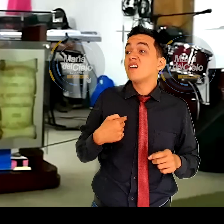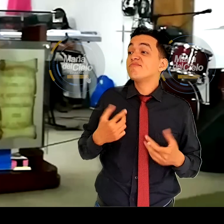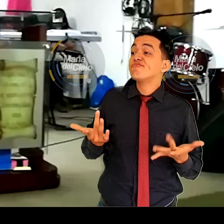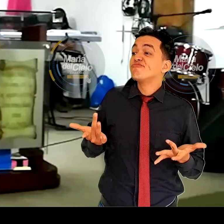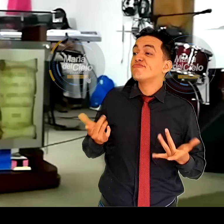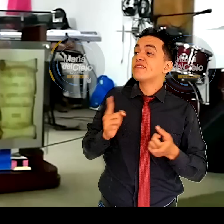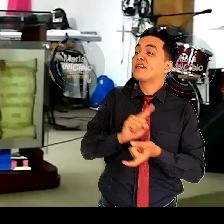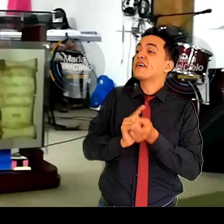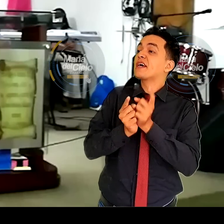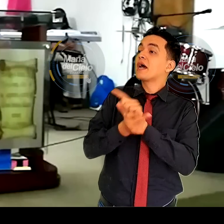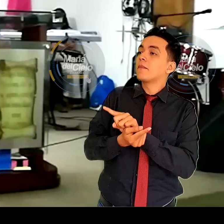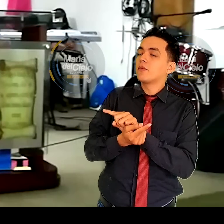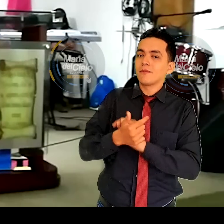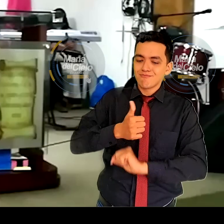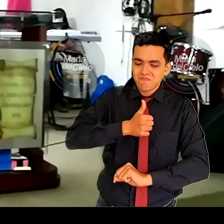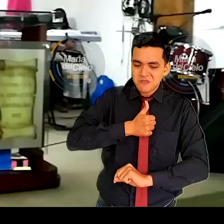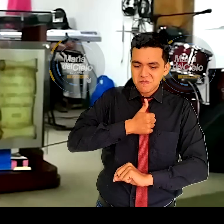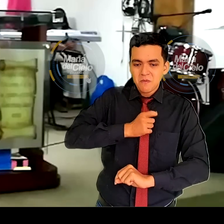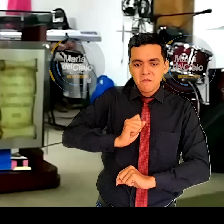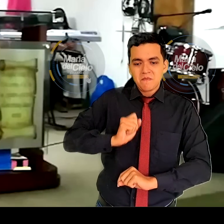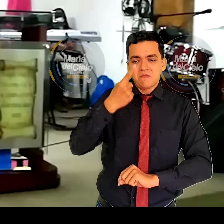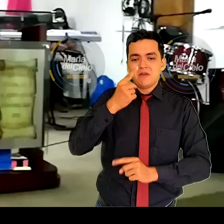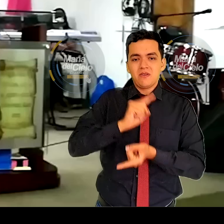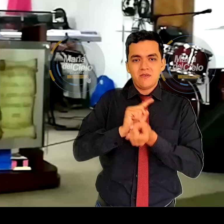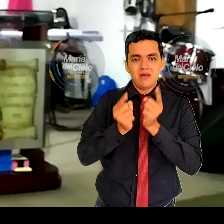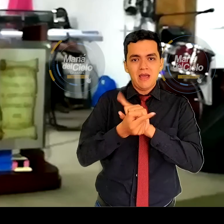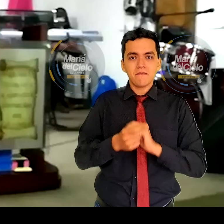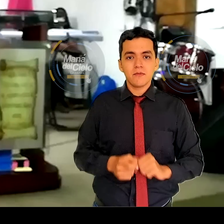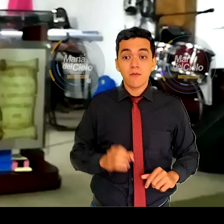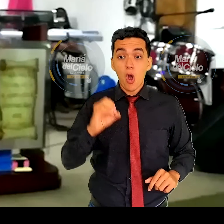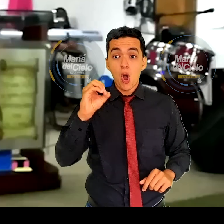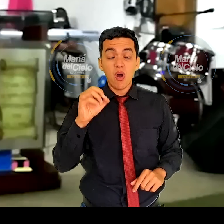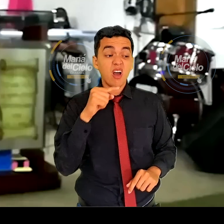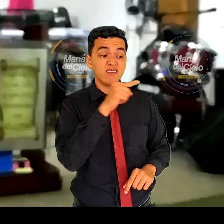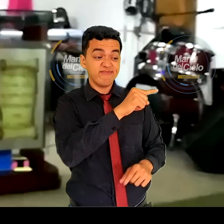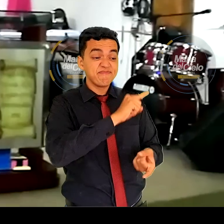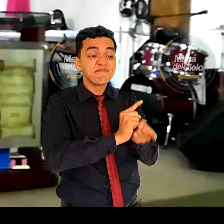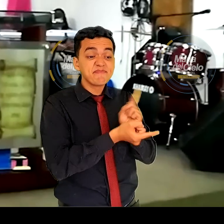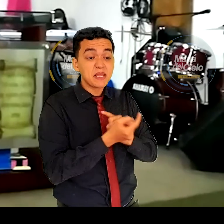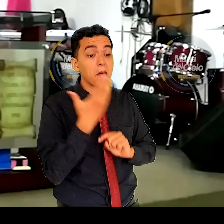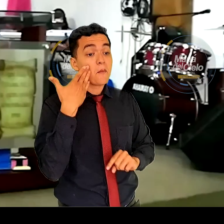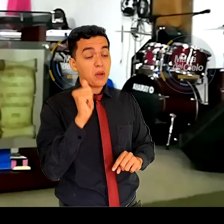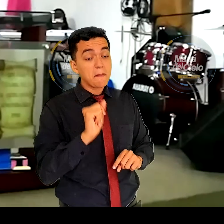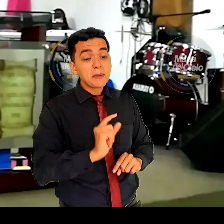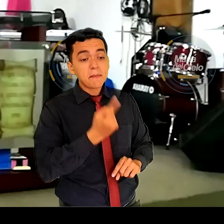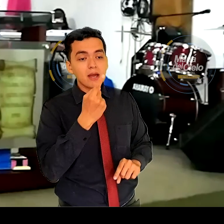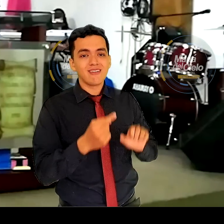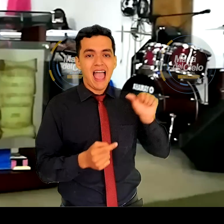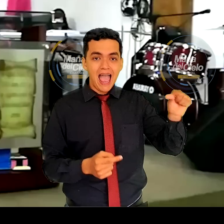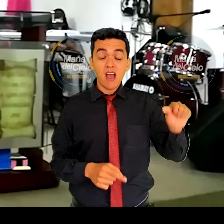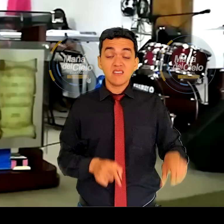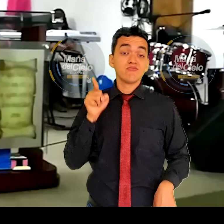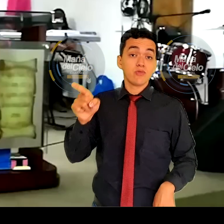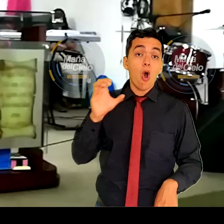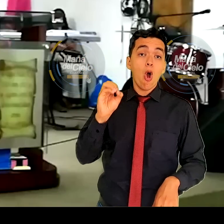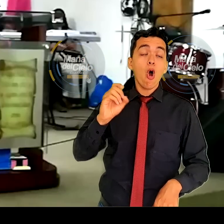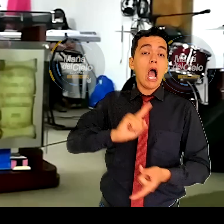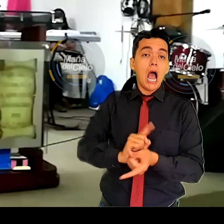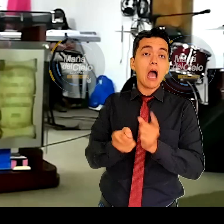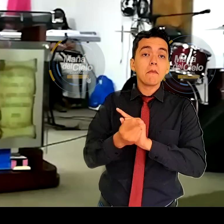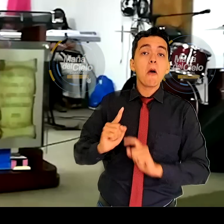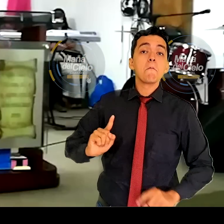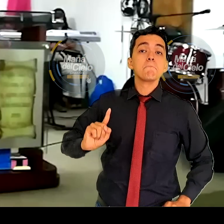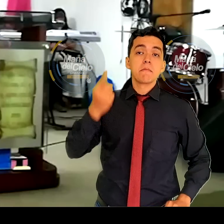El esposo dice que cambie mi esposa, ella dice que cambie mi esposo, los papás que cambien los hijos que cambien los papás, los jefes que cambien